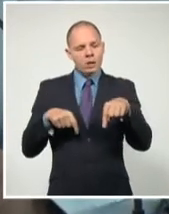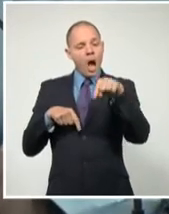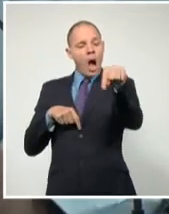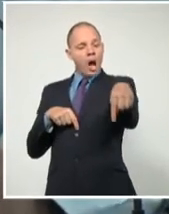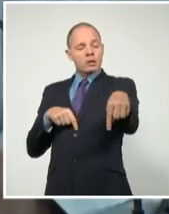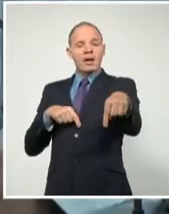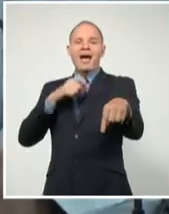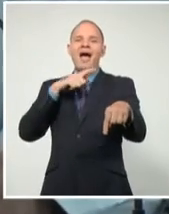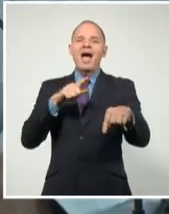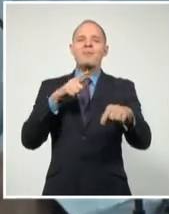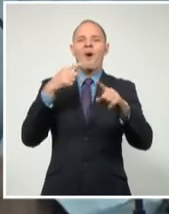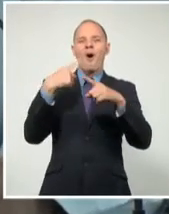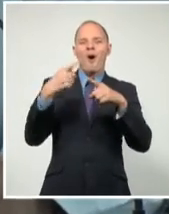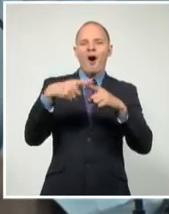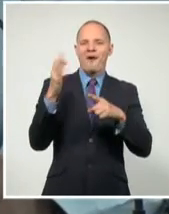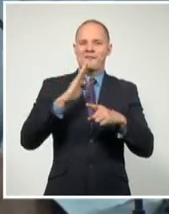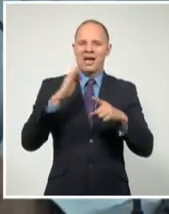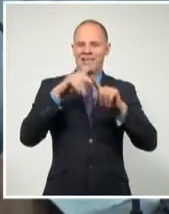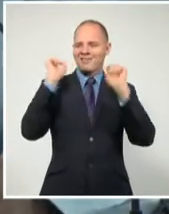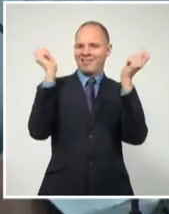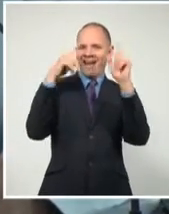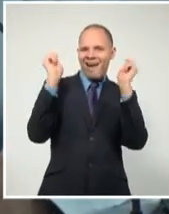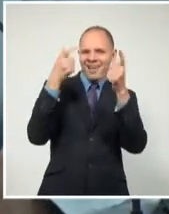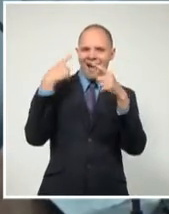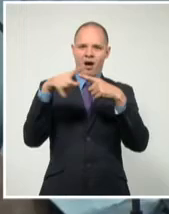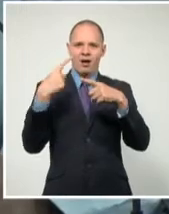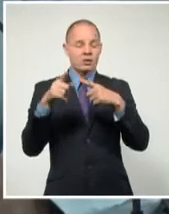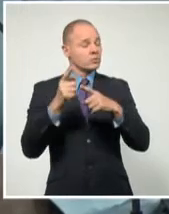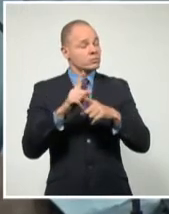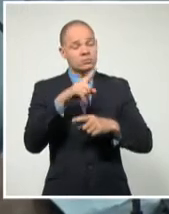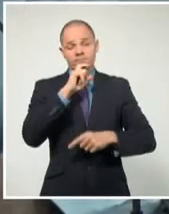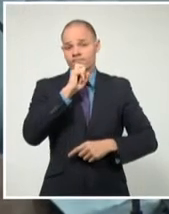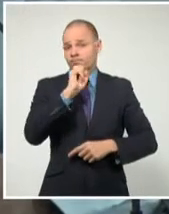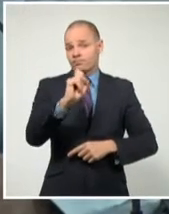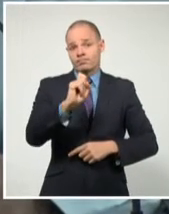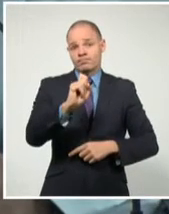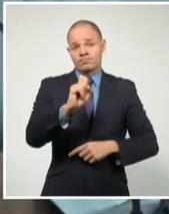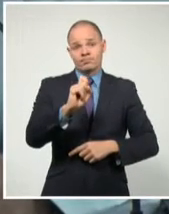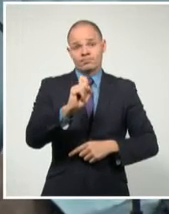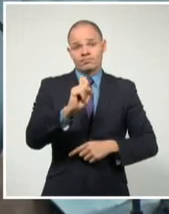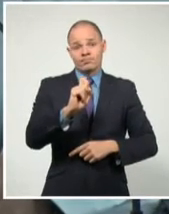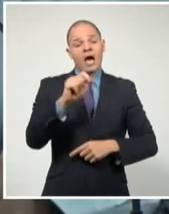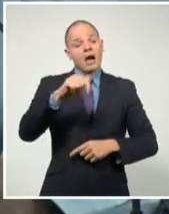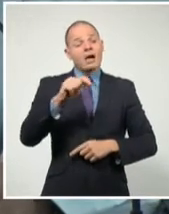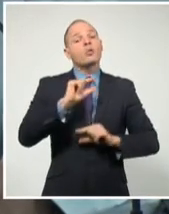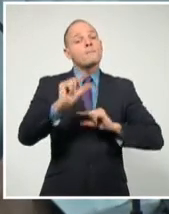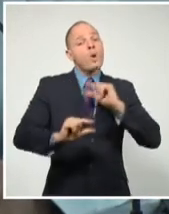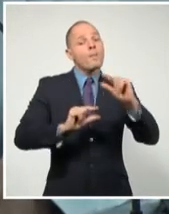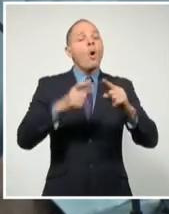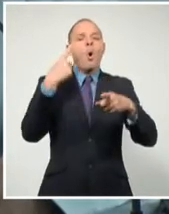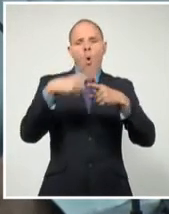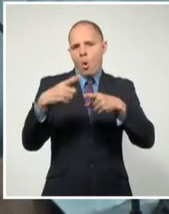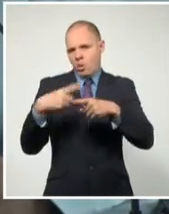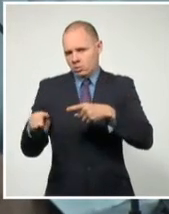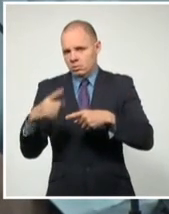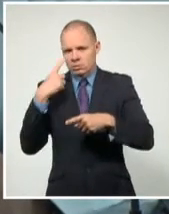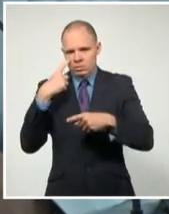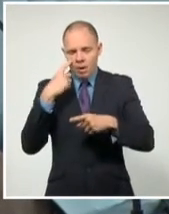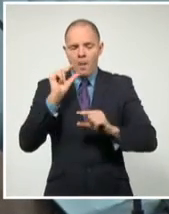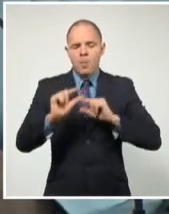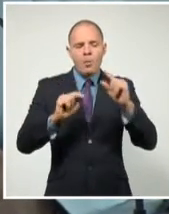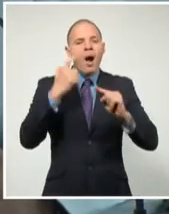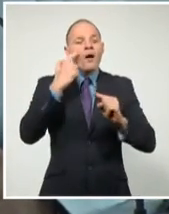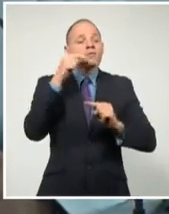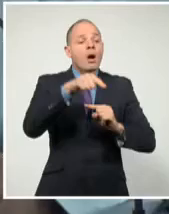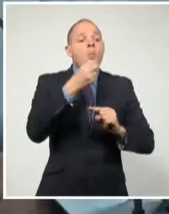no garantiza un aislamiento físico, y así es la evaluación de cada una de las actividades que se irán